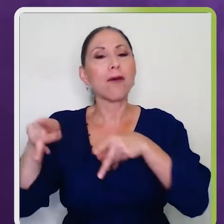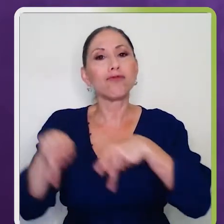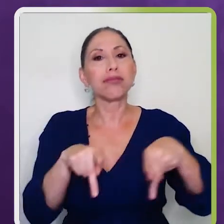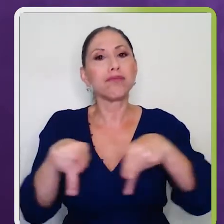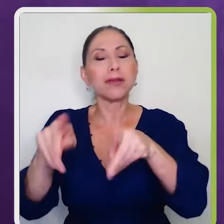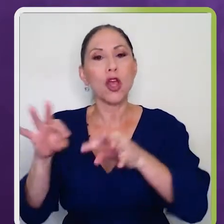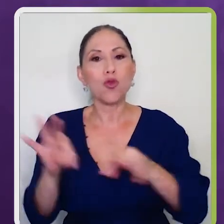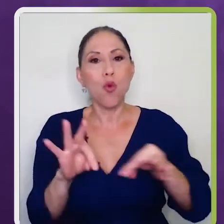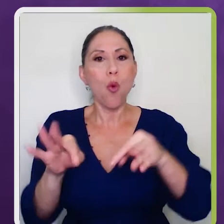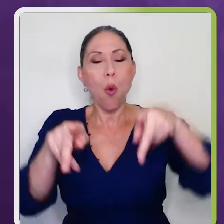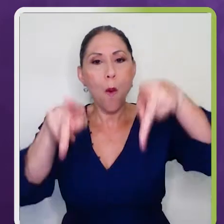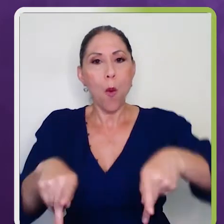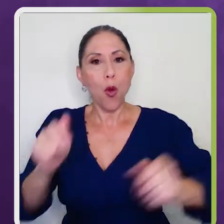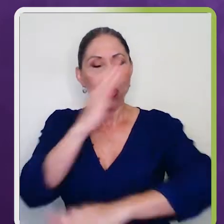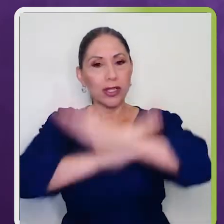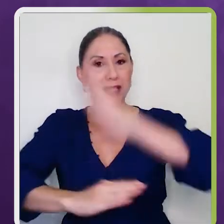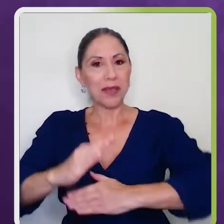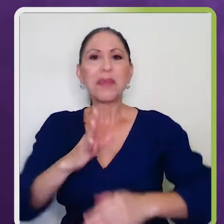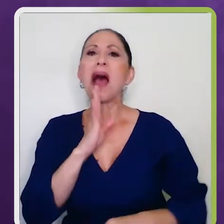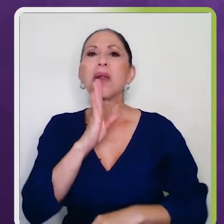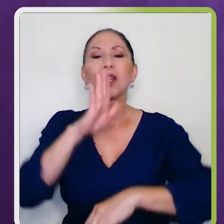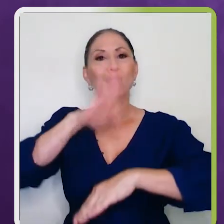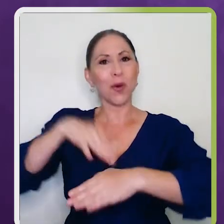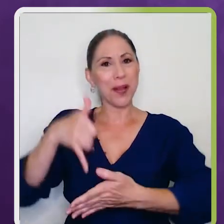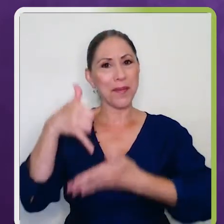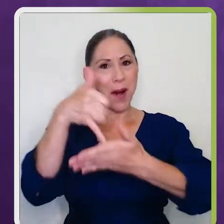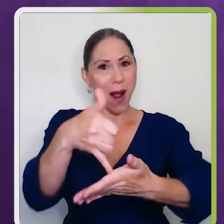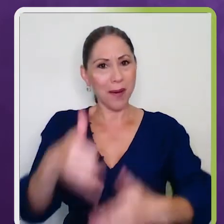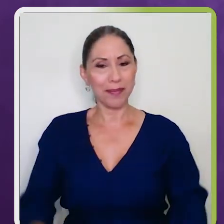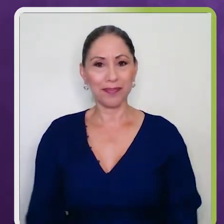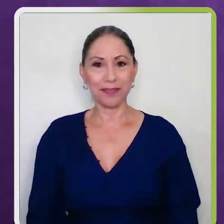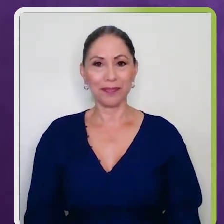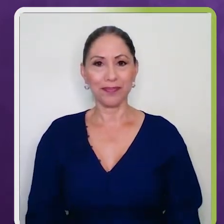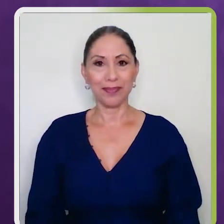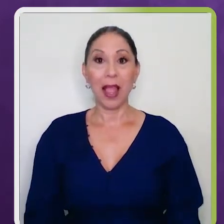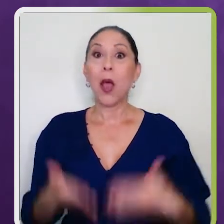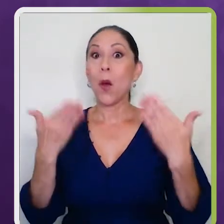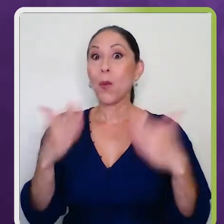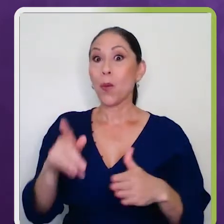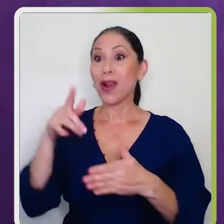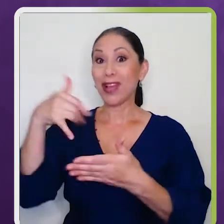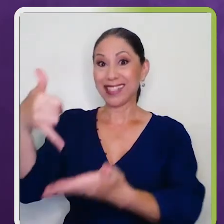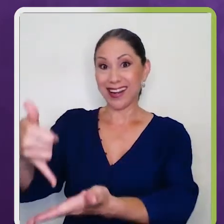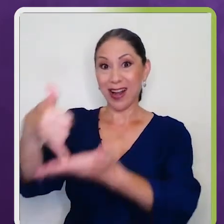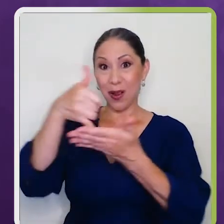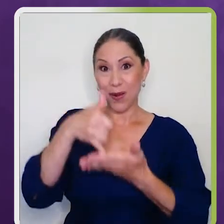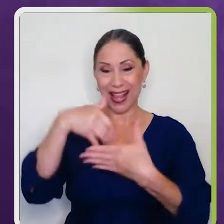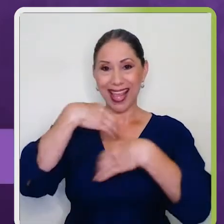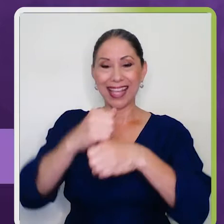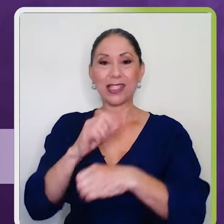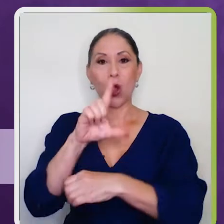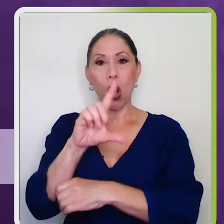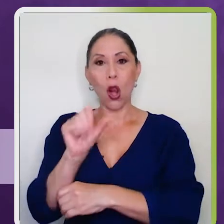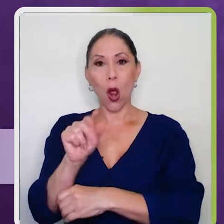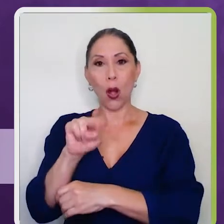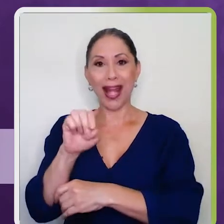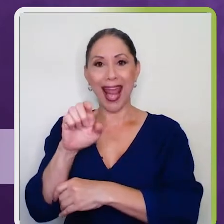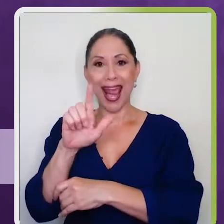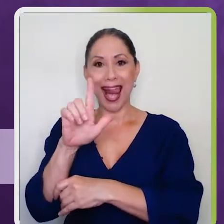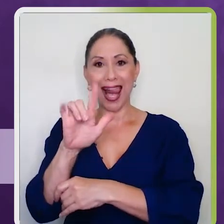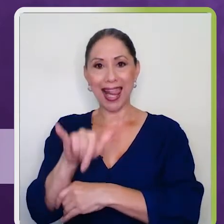para personas con discapacidad. Contanos sobre este reconocimiento. Bueno, este reconocimiento del Lonely Planet